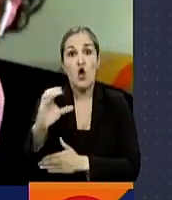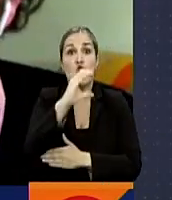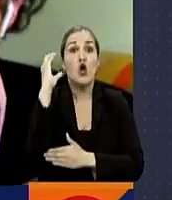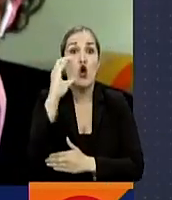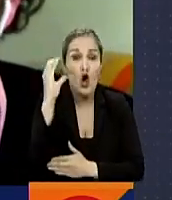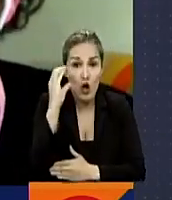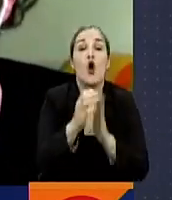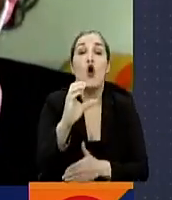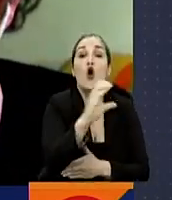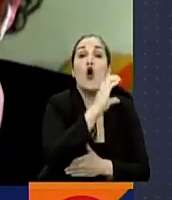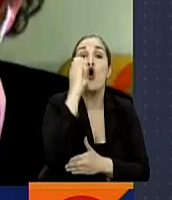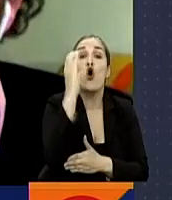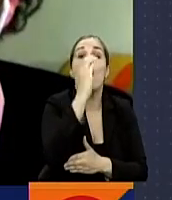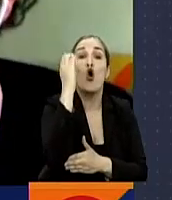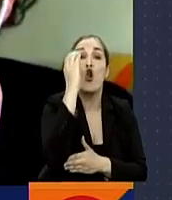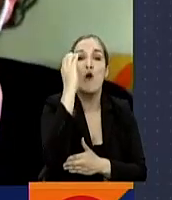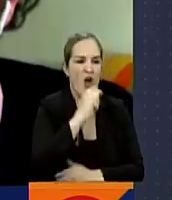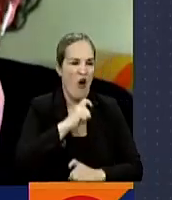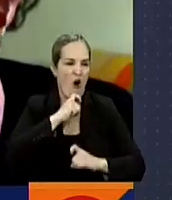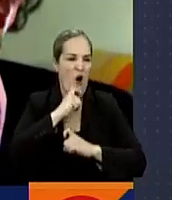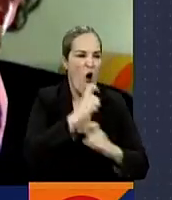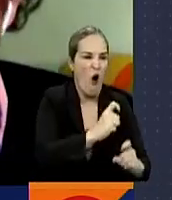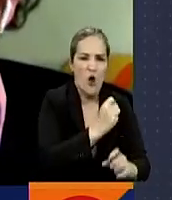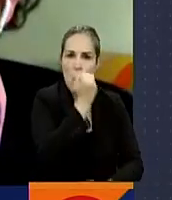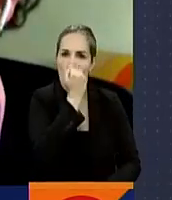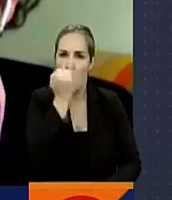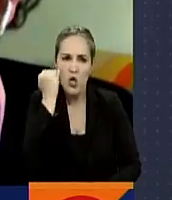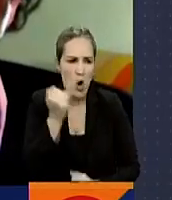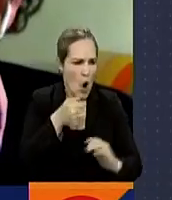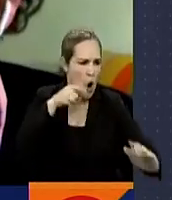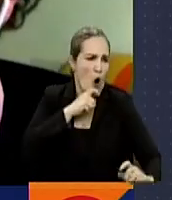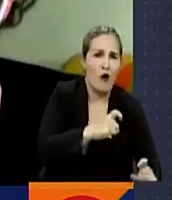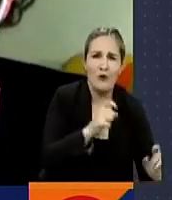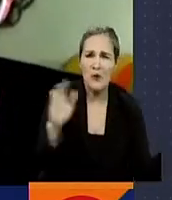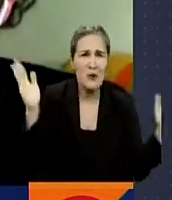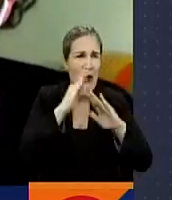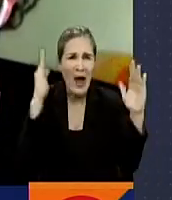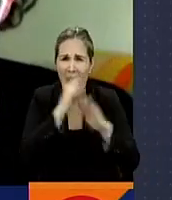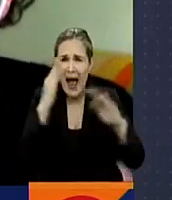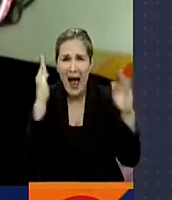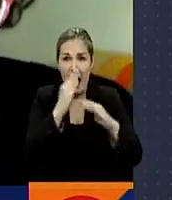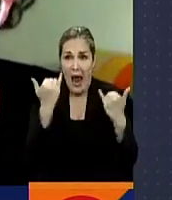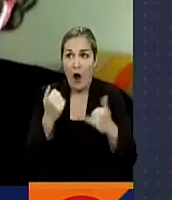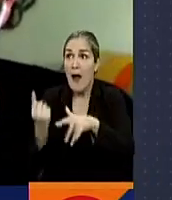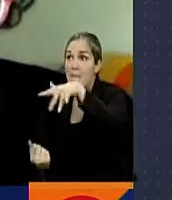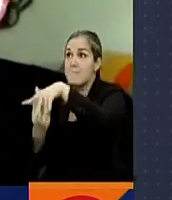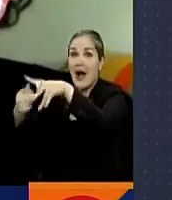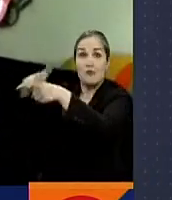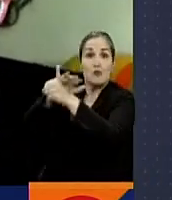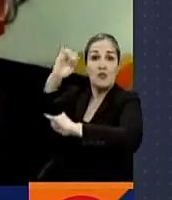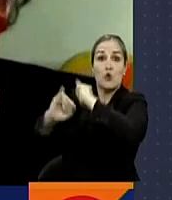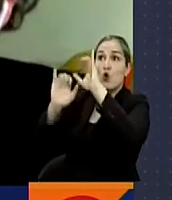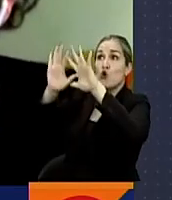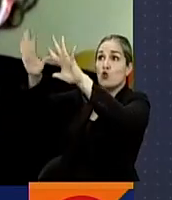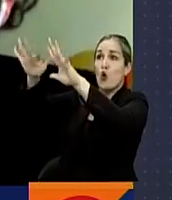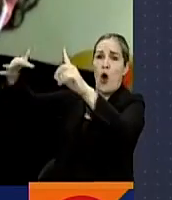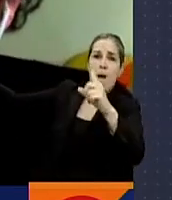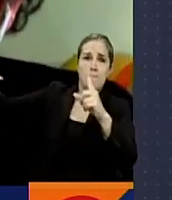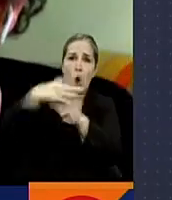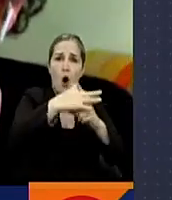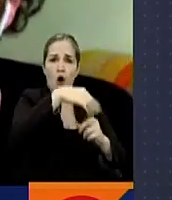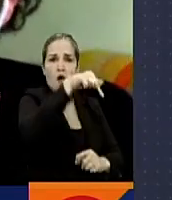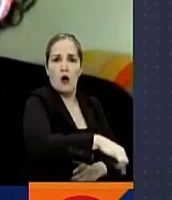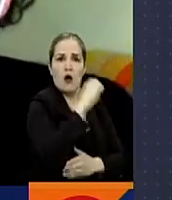es importante que la gente lo sepa el antisemitismo y desafortunadamente cada vez que hay una de estas tensiones diplomáticas Se dispara el